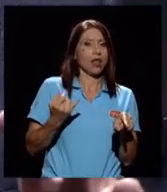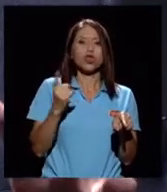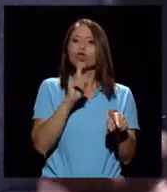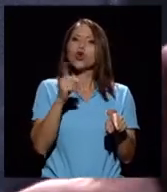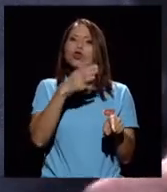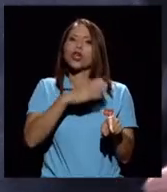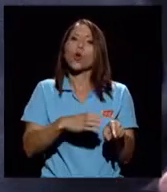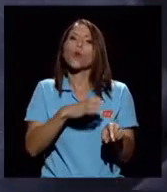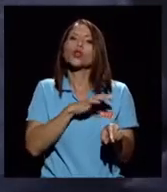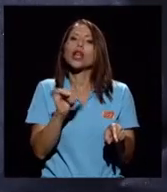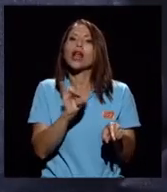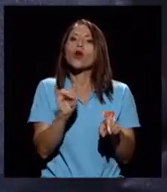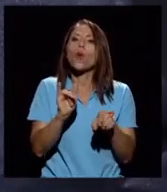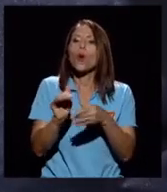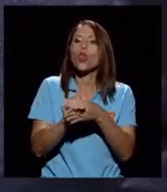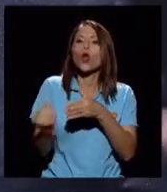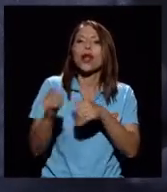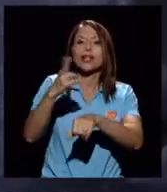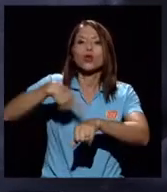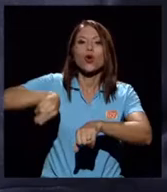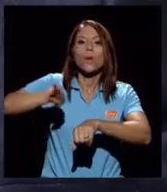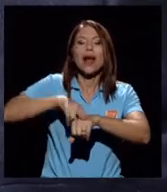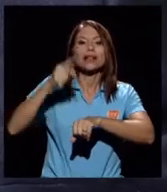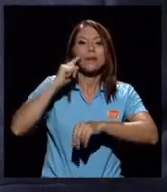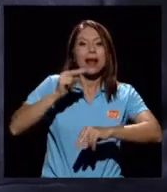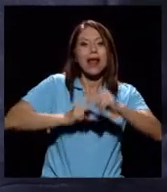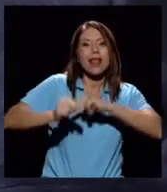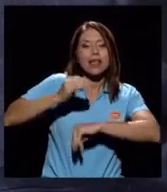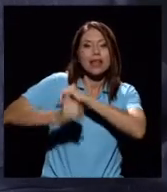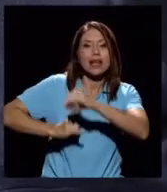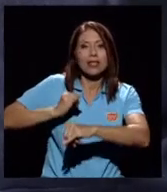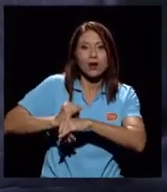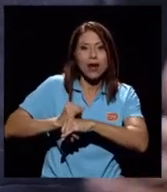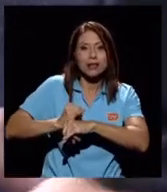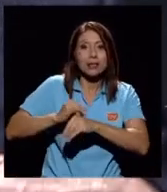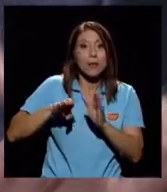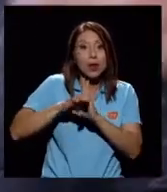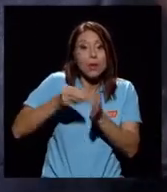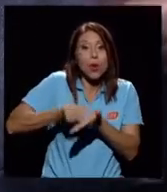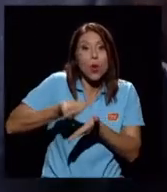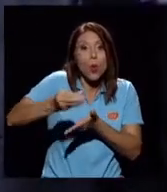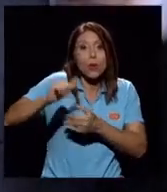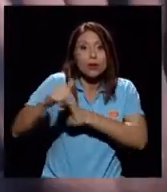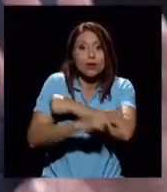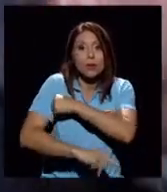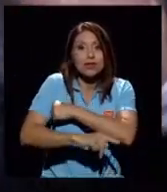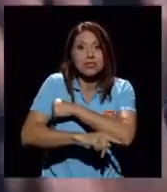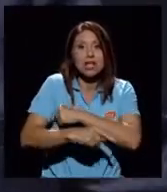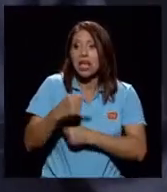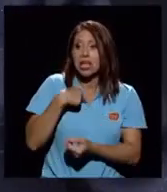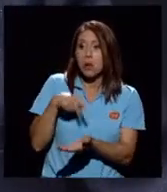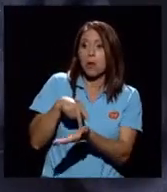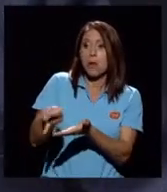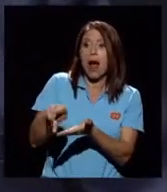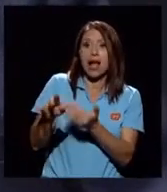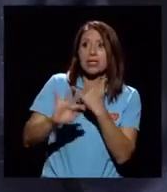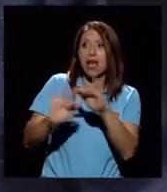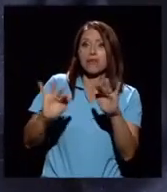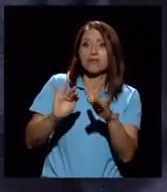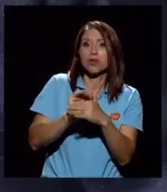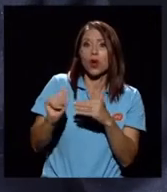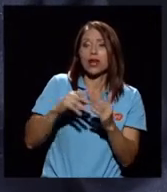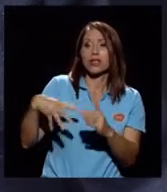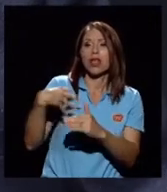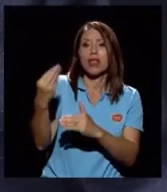los dólares normales de las transacciones internacionales importaciones por ejemplo que esas uno pague y se va a la plata y esas otras